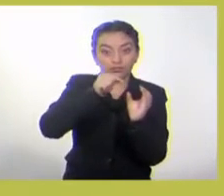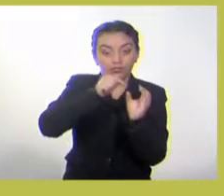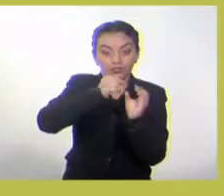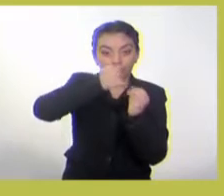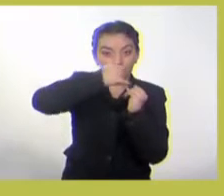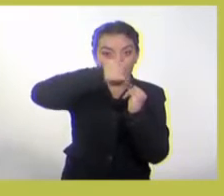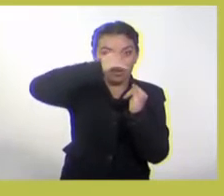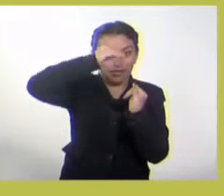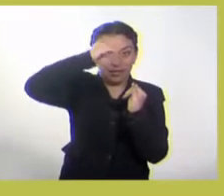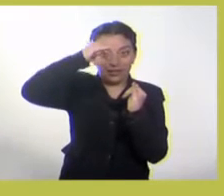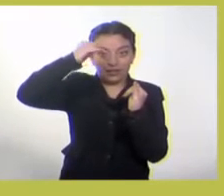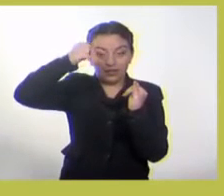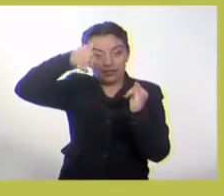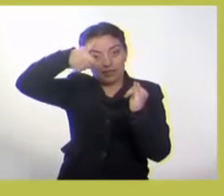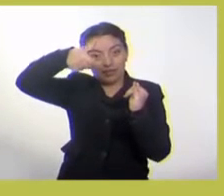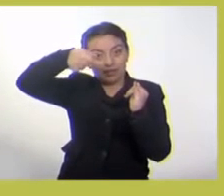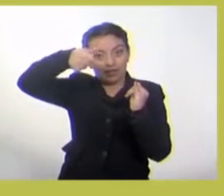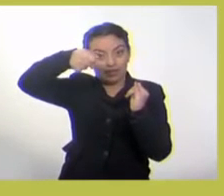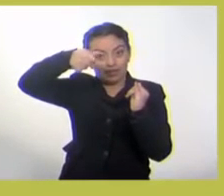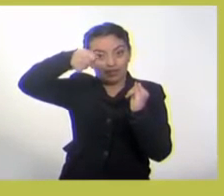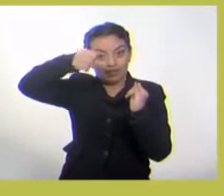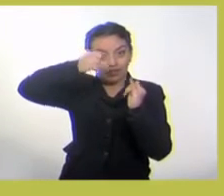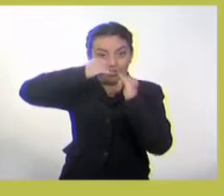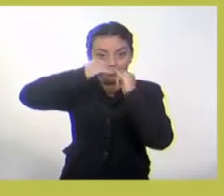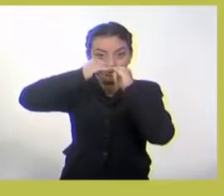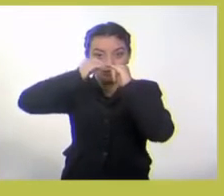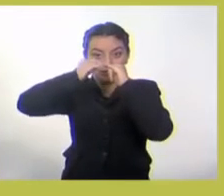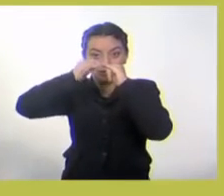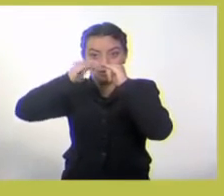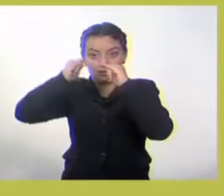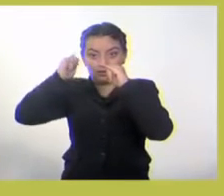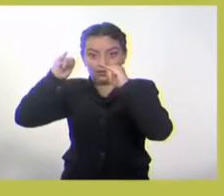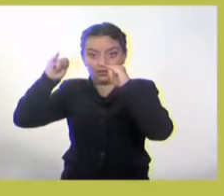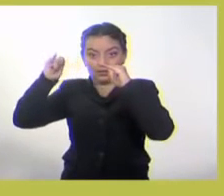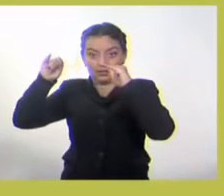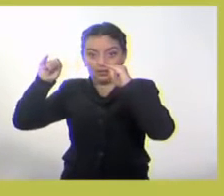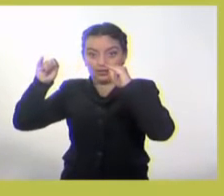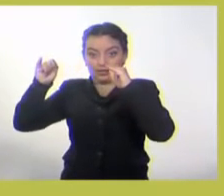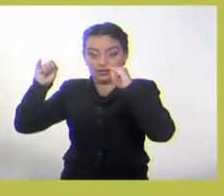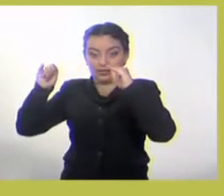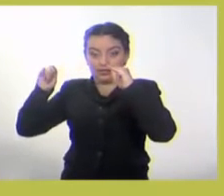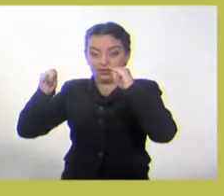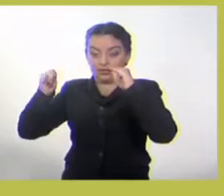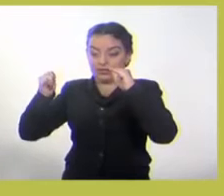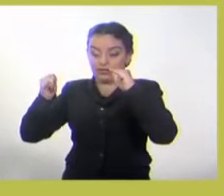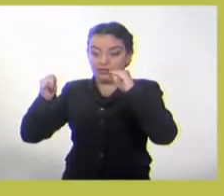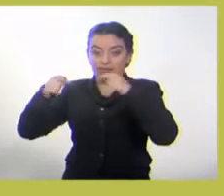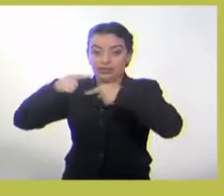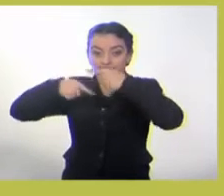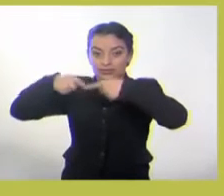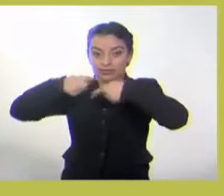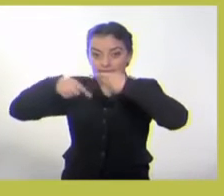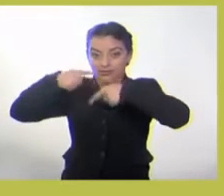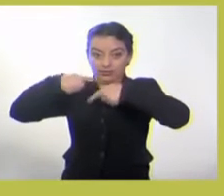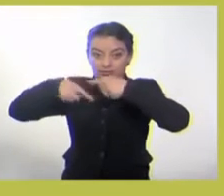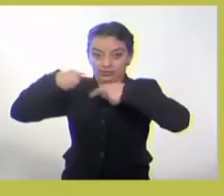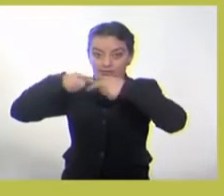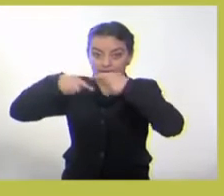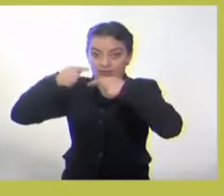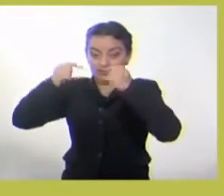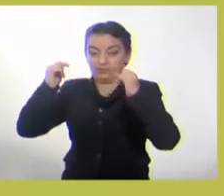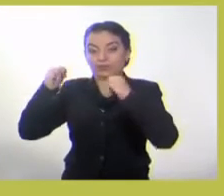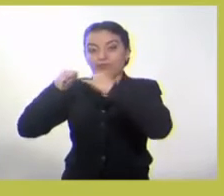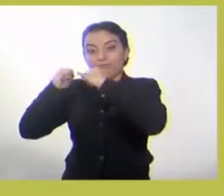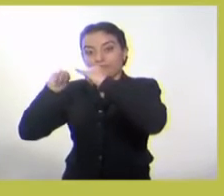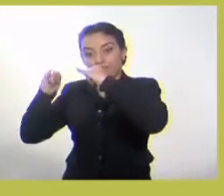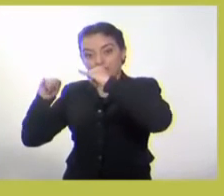interruptor. Cerramos el interruptor y la corriente pasa por la resistencia. Luego, y en